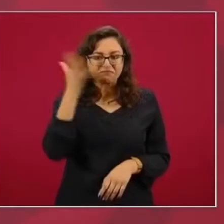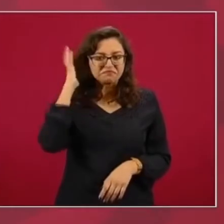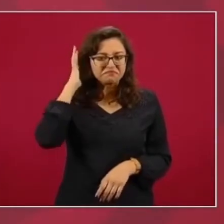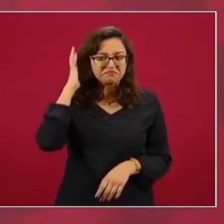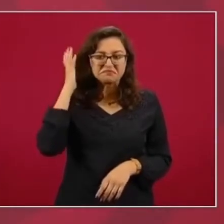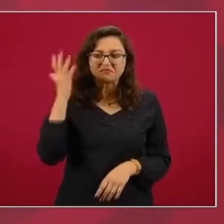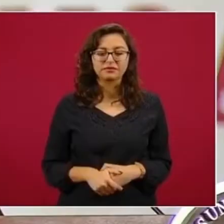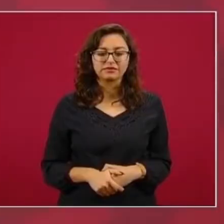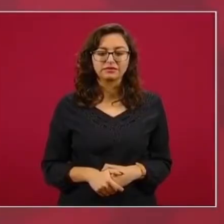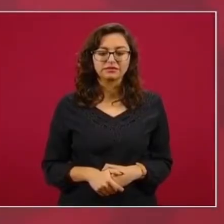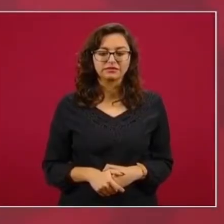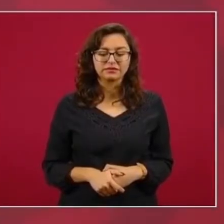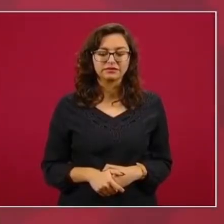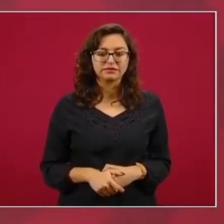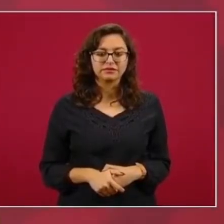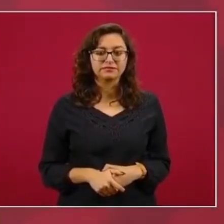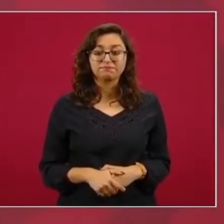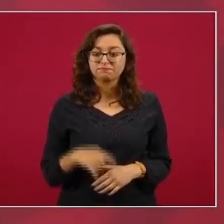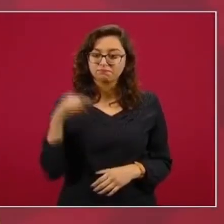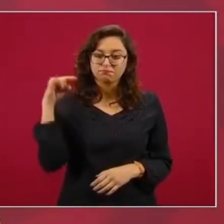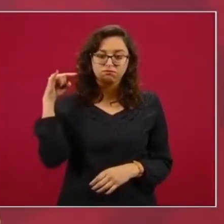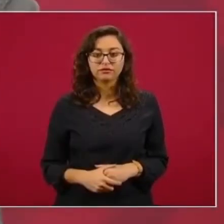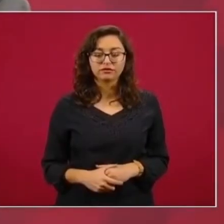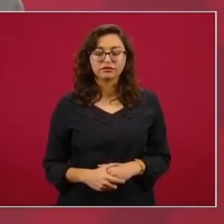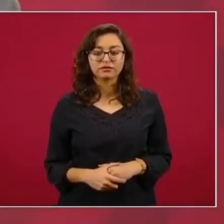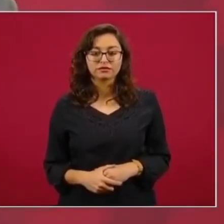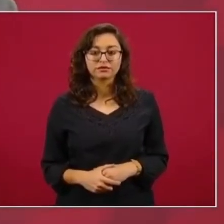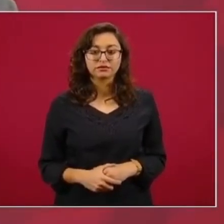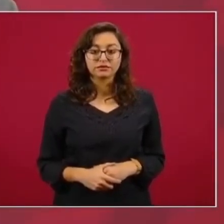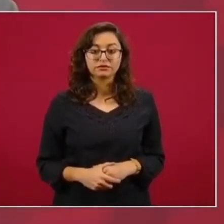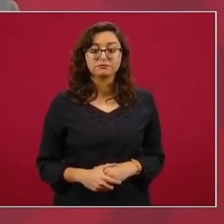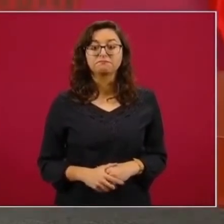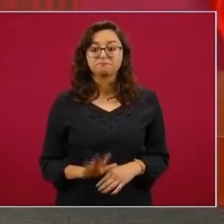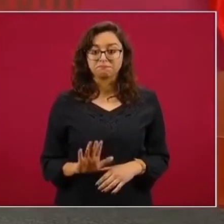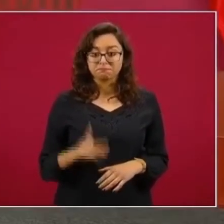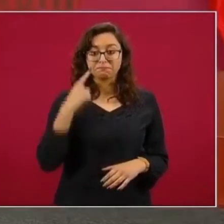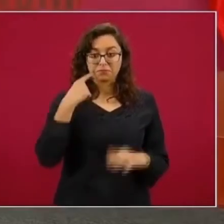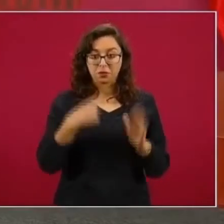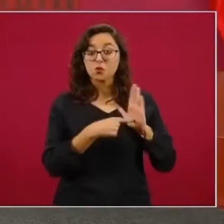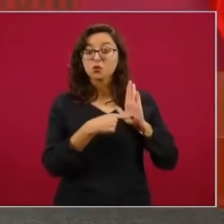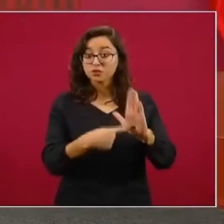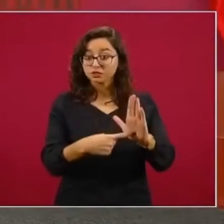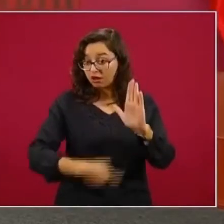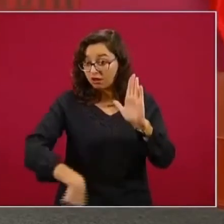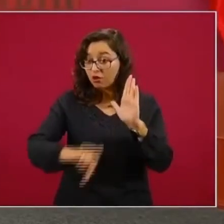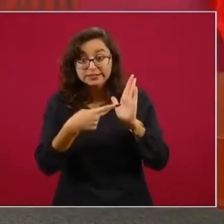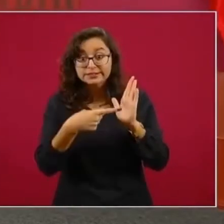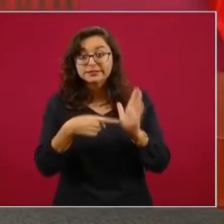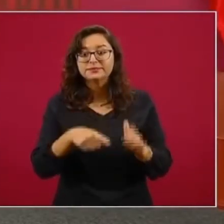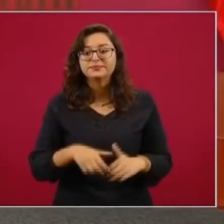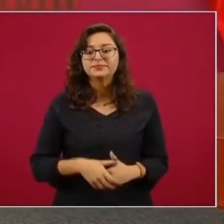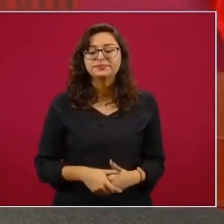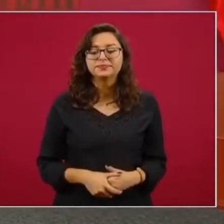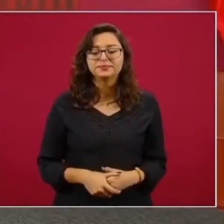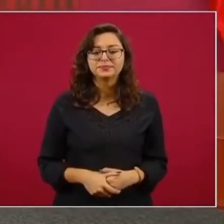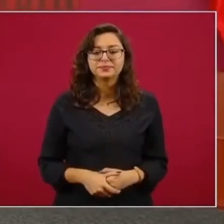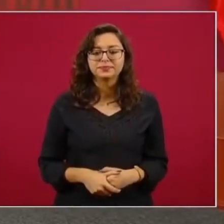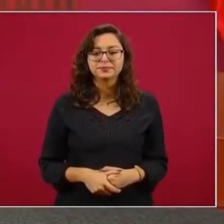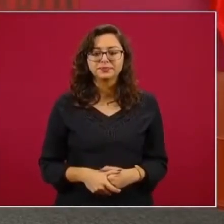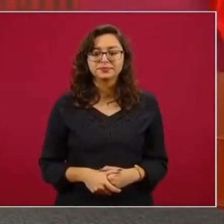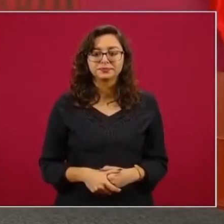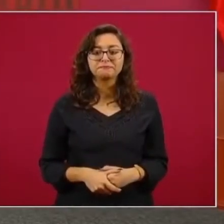de doble moral, mucha hipocresía. Pero quiero mostrarles el logotipo. Puede